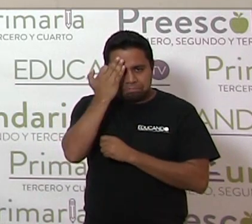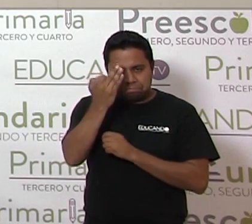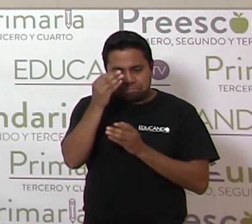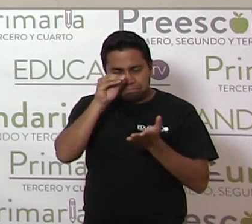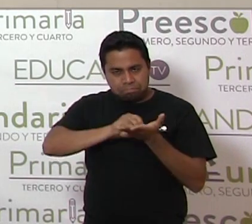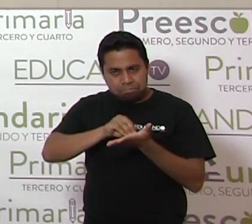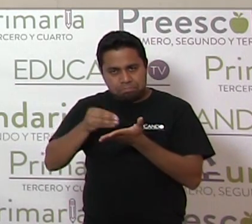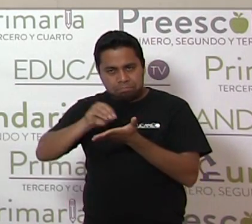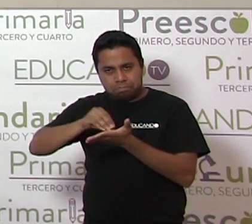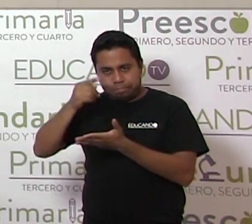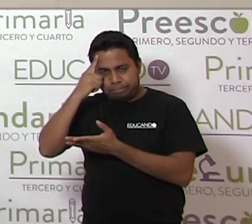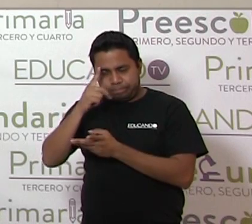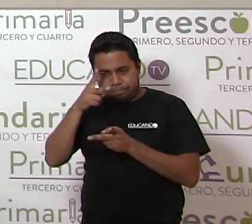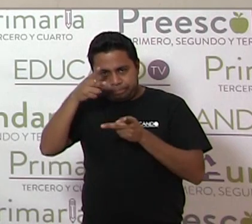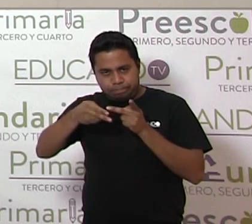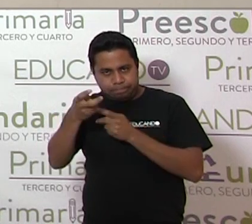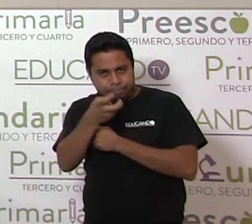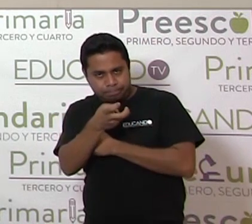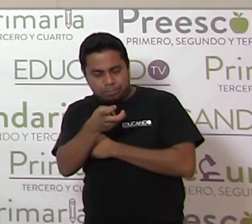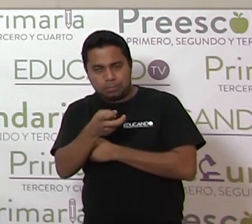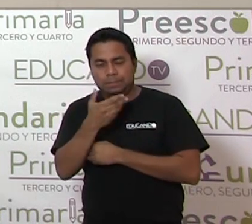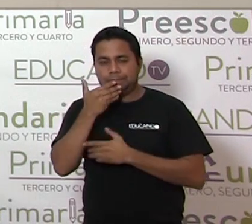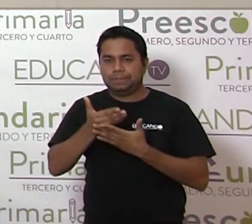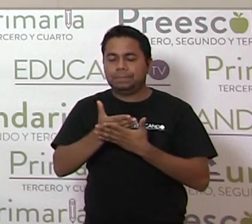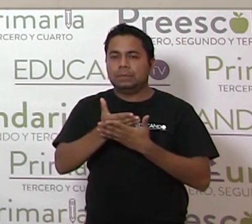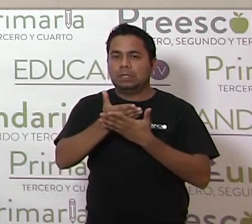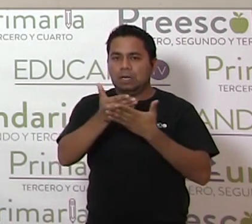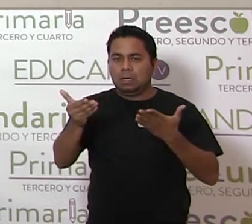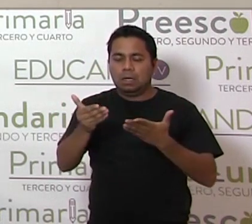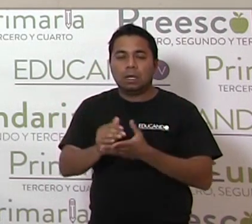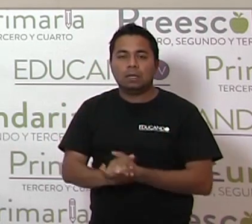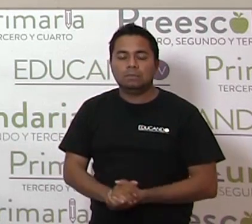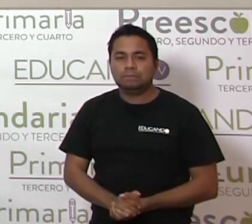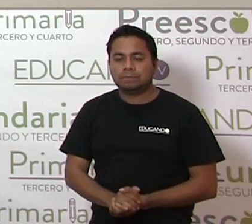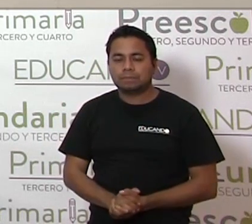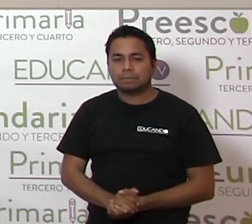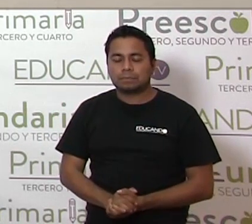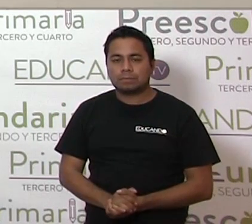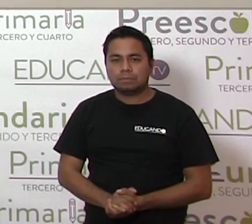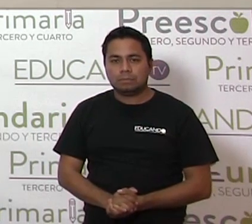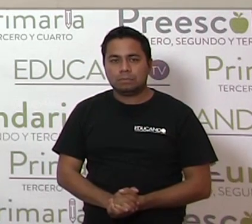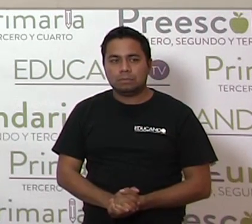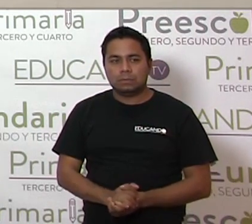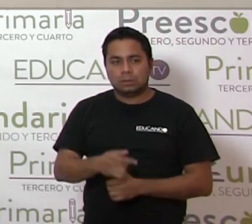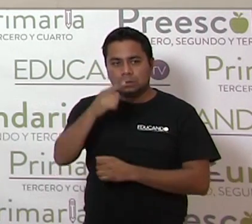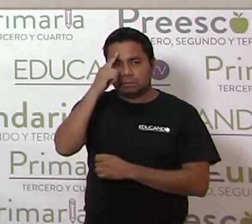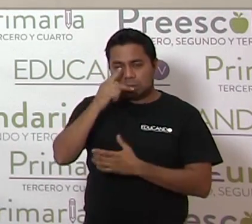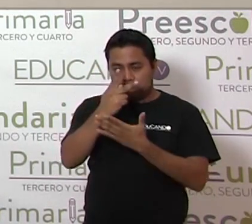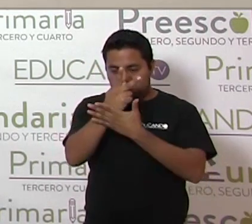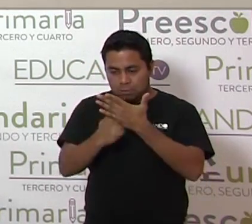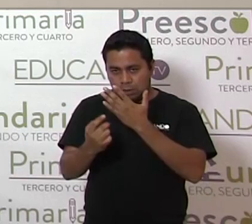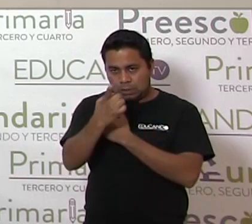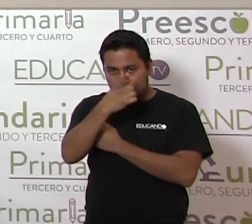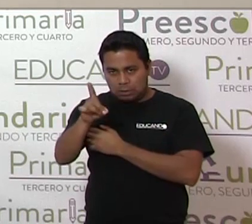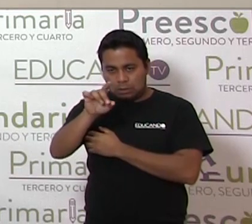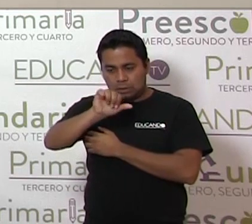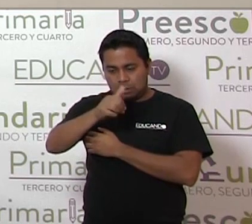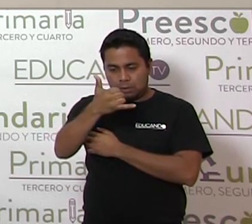nos va a determinar dicho fragmento. Ahora, pasado el Plan de